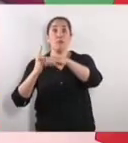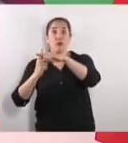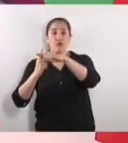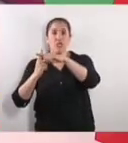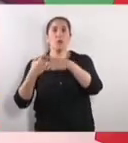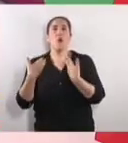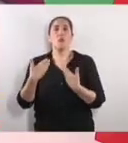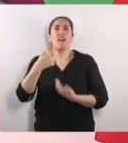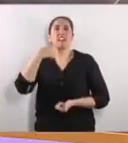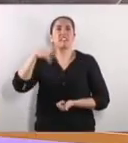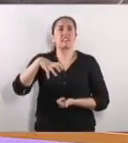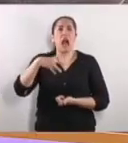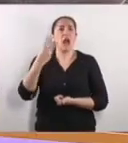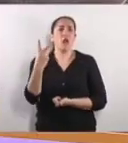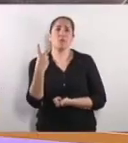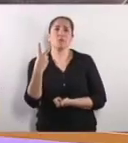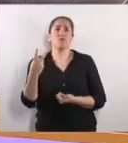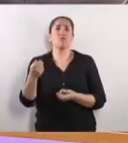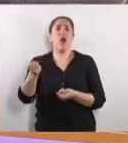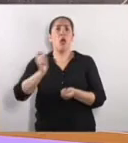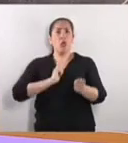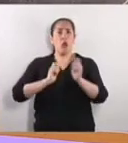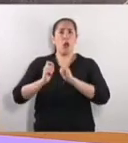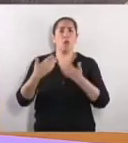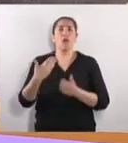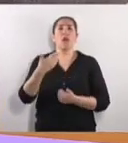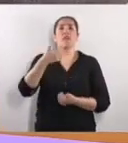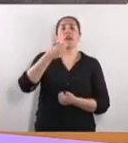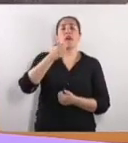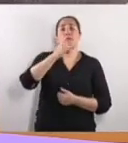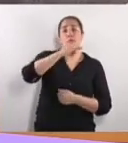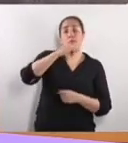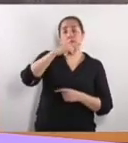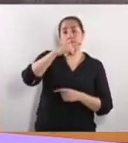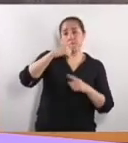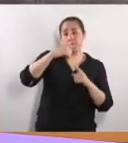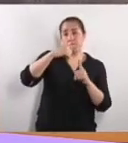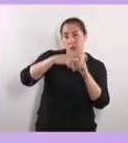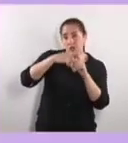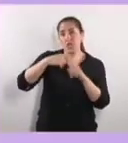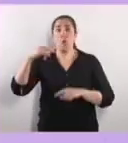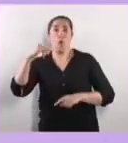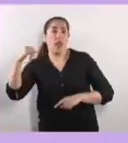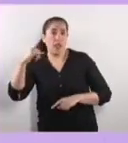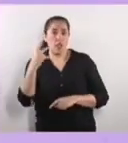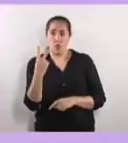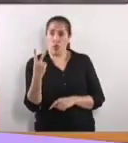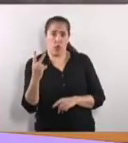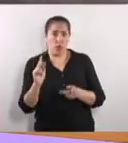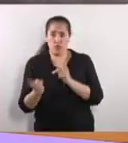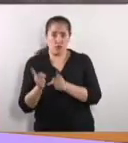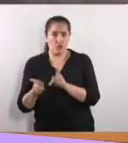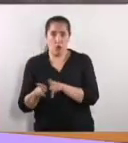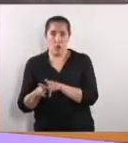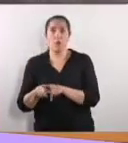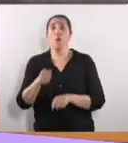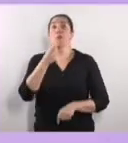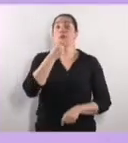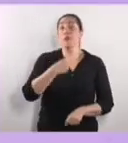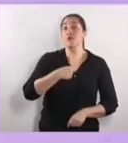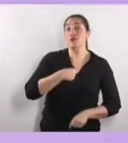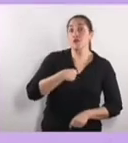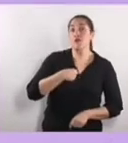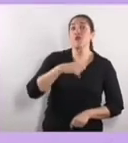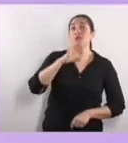sangre positiva y negativa, pero los negativos únicamente sangre negativa. Sí, ¿y tu sangre cómo es? La mía es cero positiva. O sea que